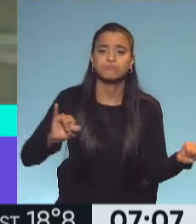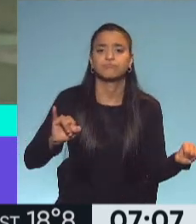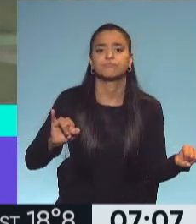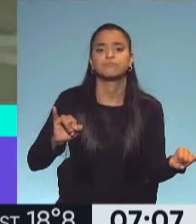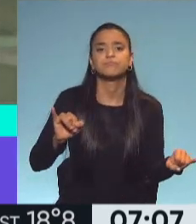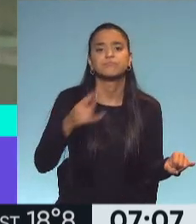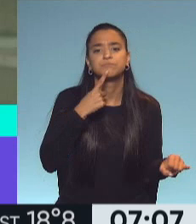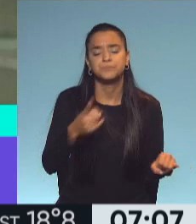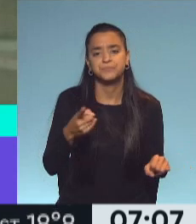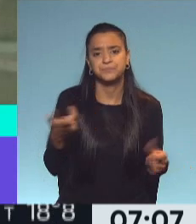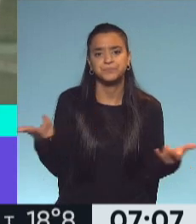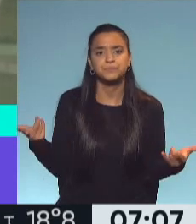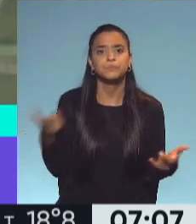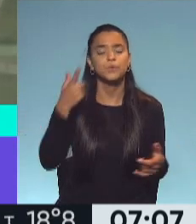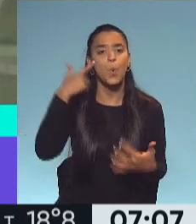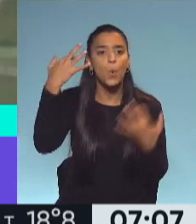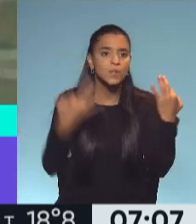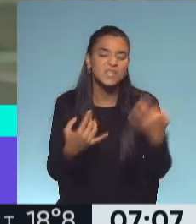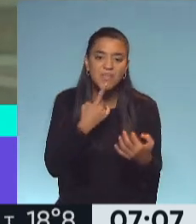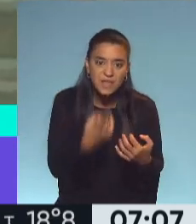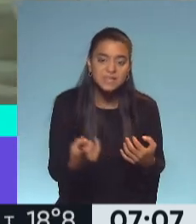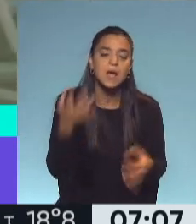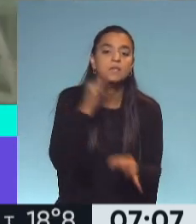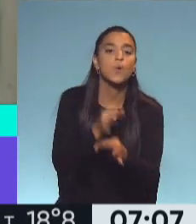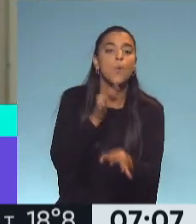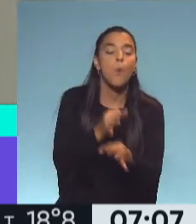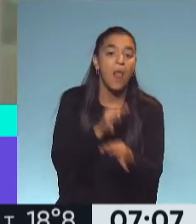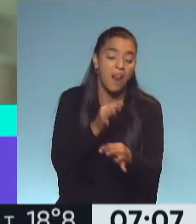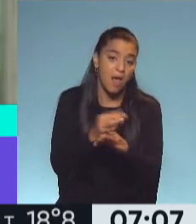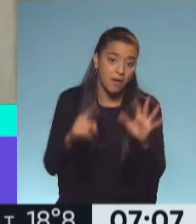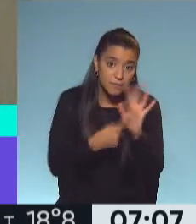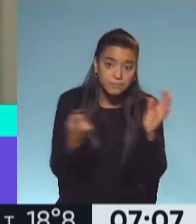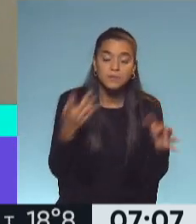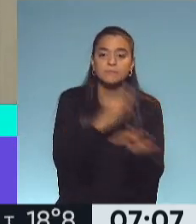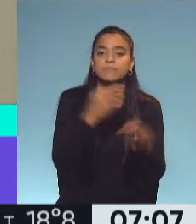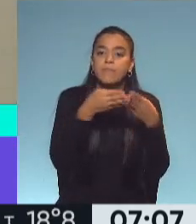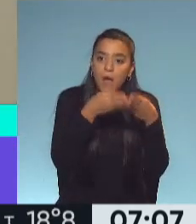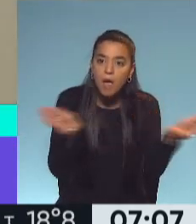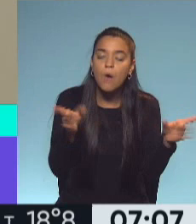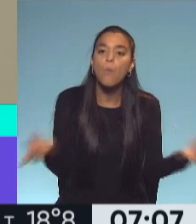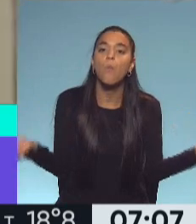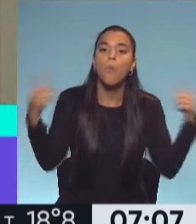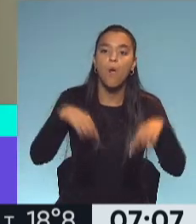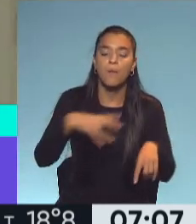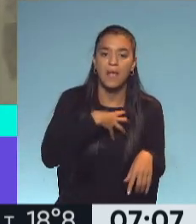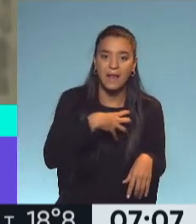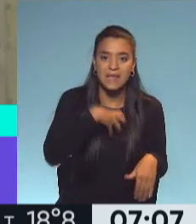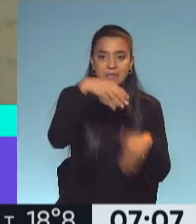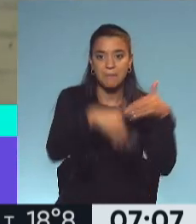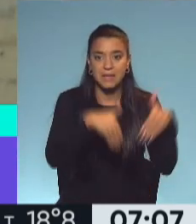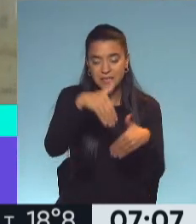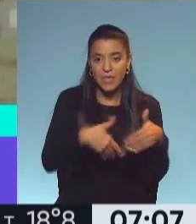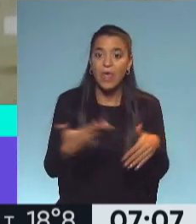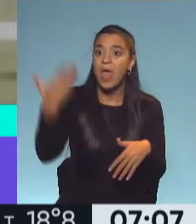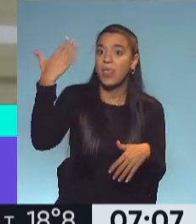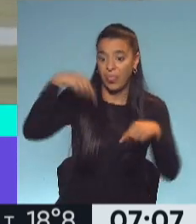fallo de la Cámara, el fallo de la Justicia, que ordenaba a las escuelas porteñas abrir sus puertas y volver a clases presenciales desde